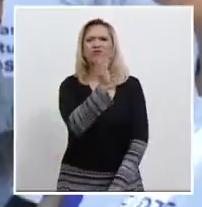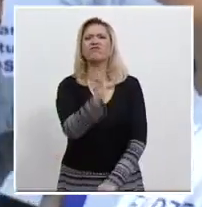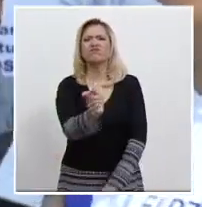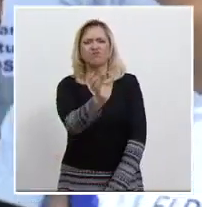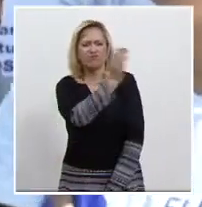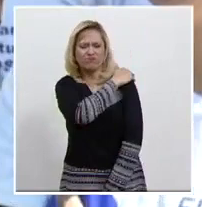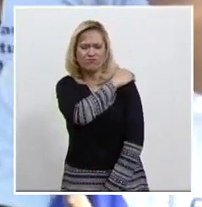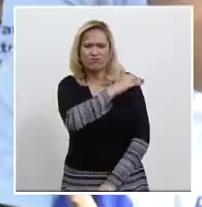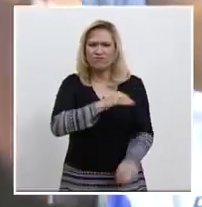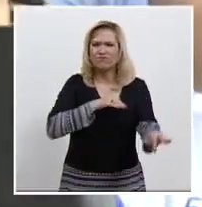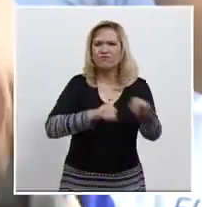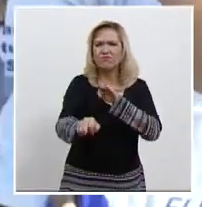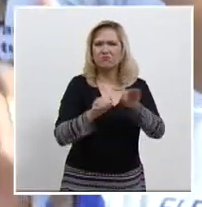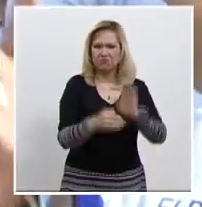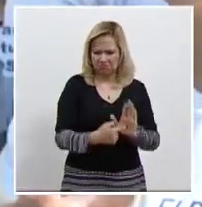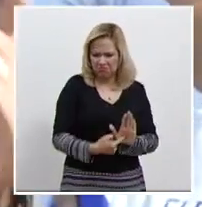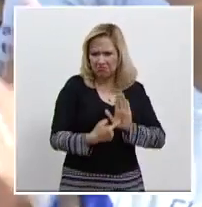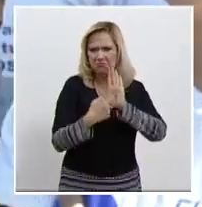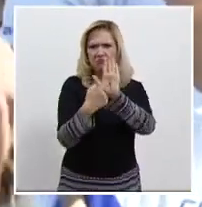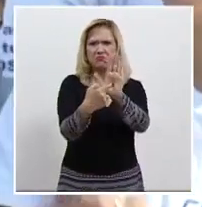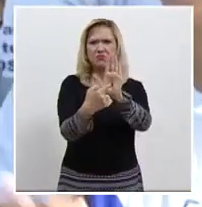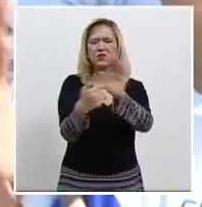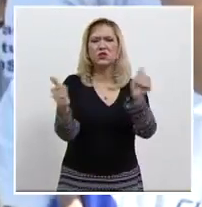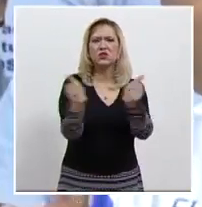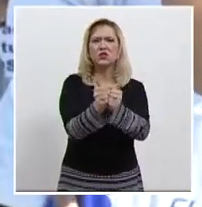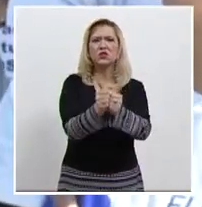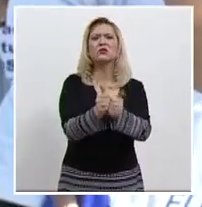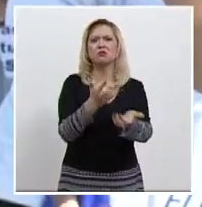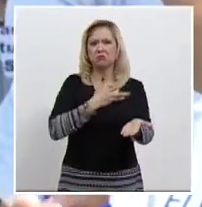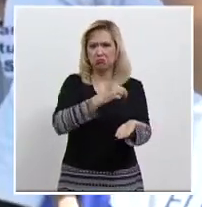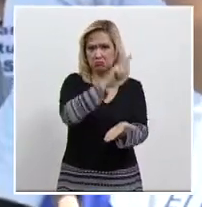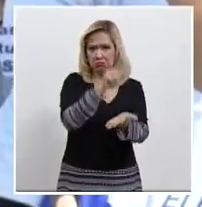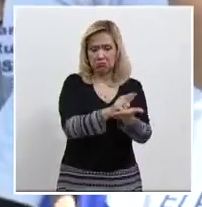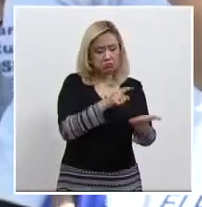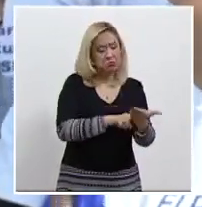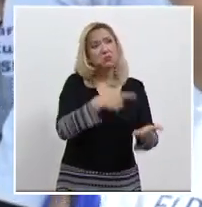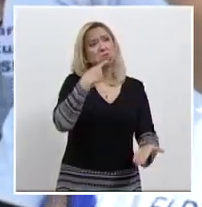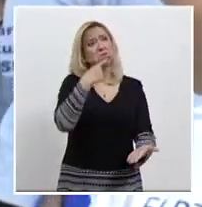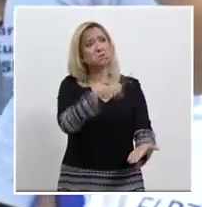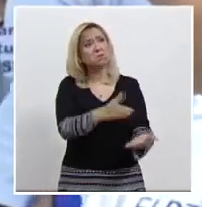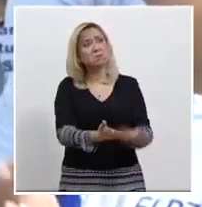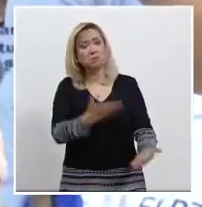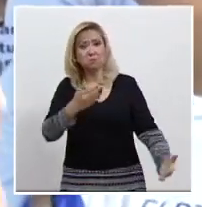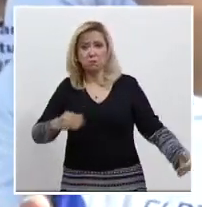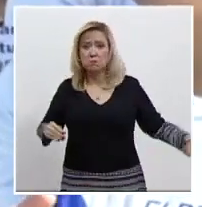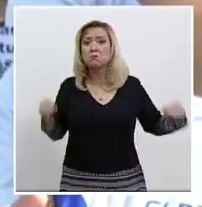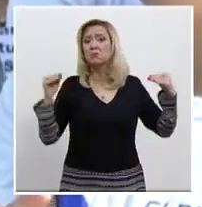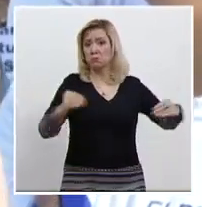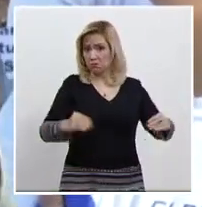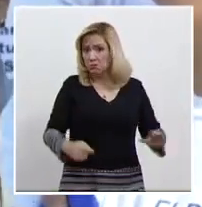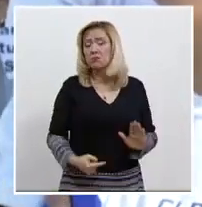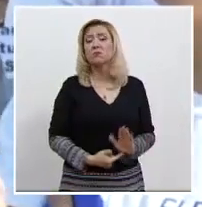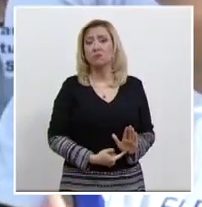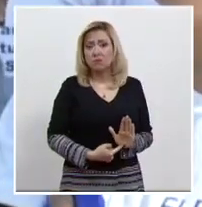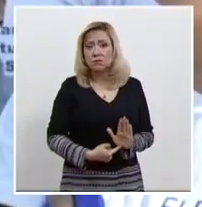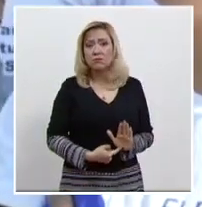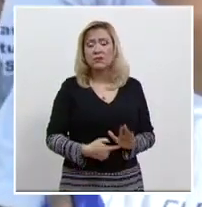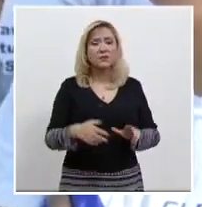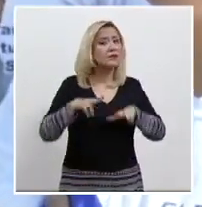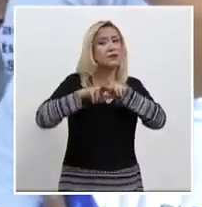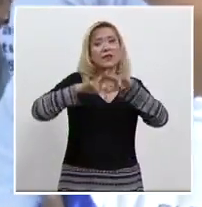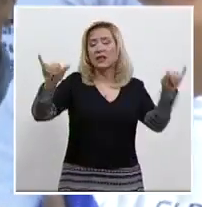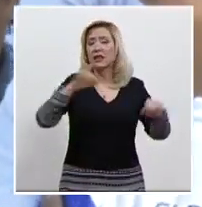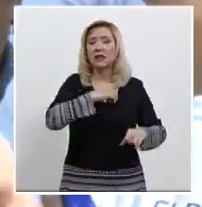vamos a demostrar con los instrumentos jurídicos que nos da la ley y la Constitución. Nadie por encima del